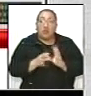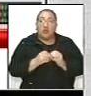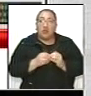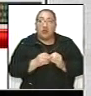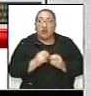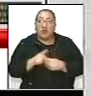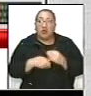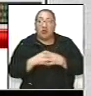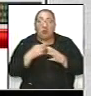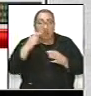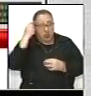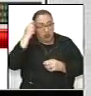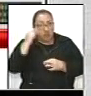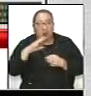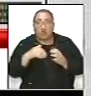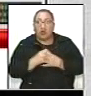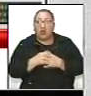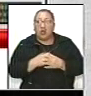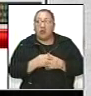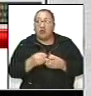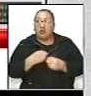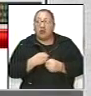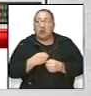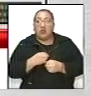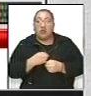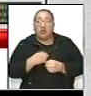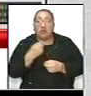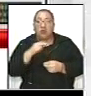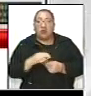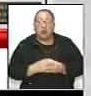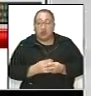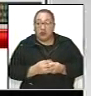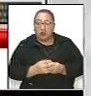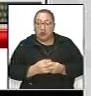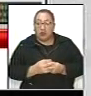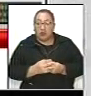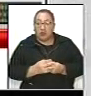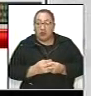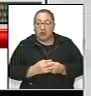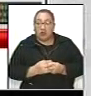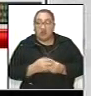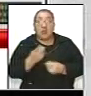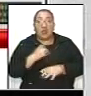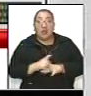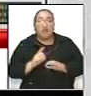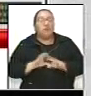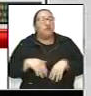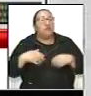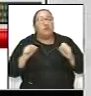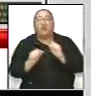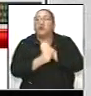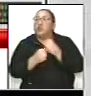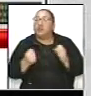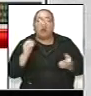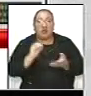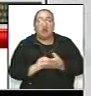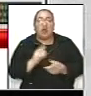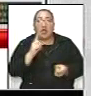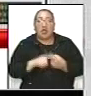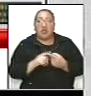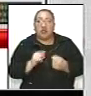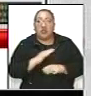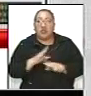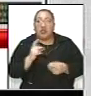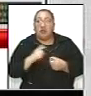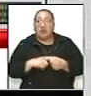estas políticas públicas que hemos visto y hemos desarrollado sería imposible llevarlas a cabo sin